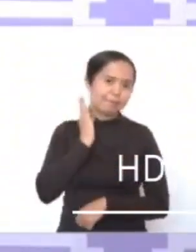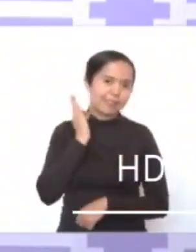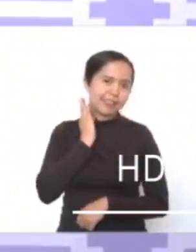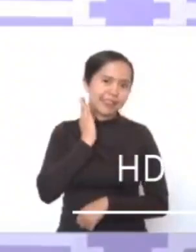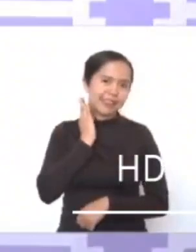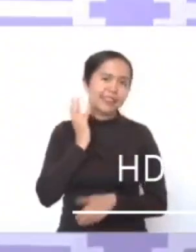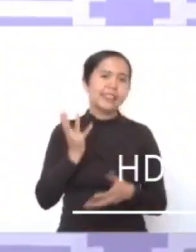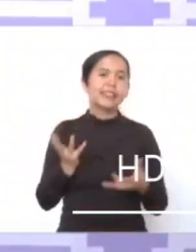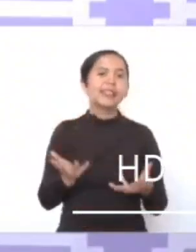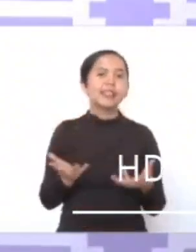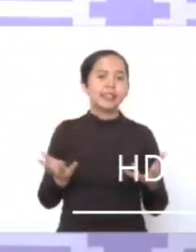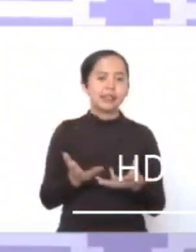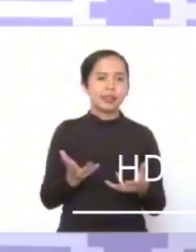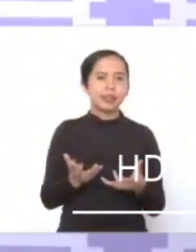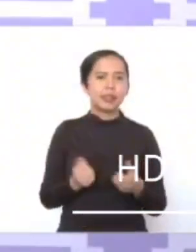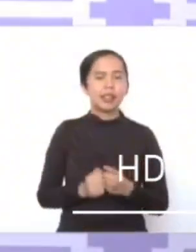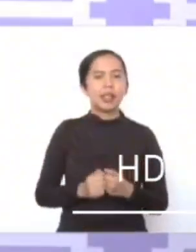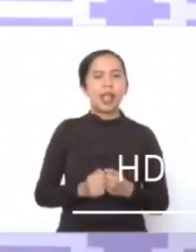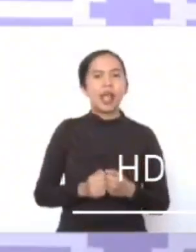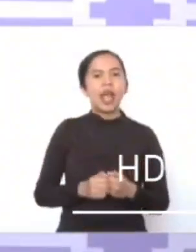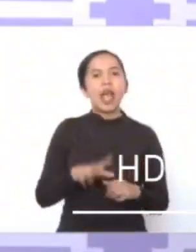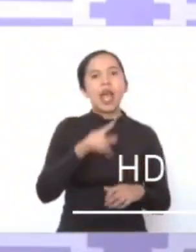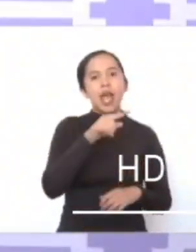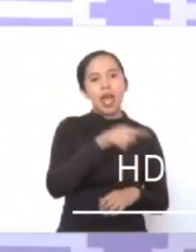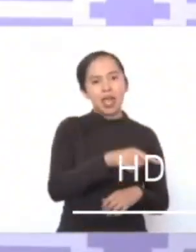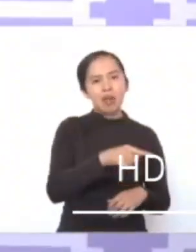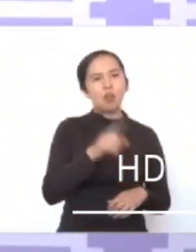oculta un feminicidio